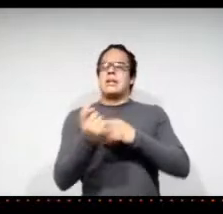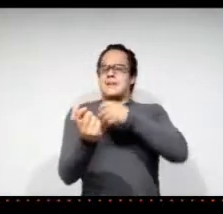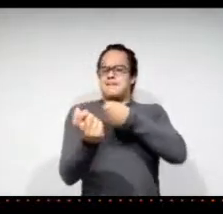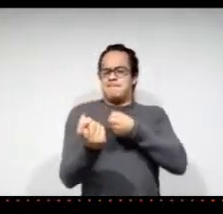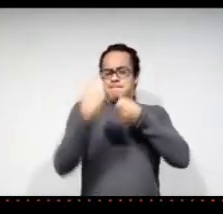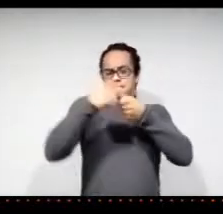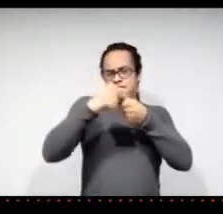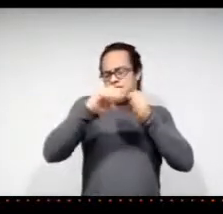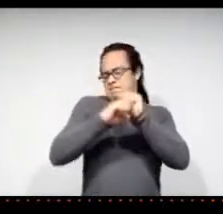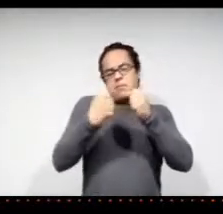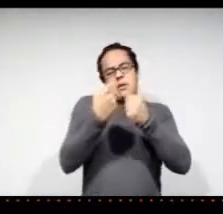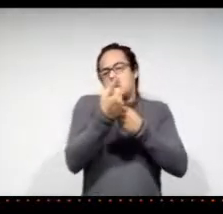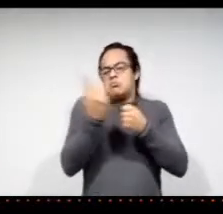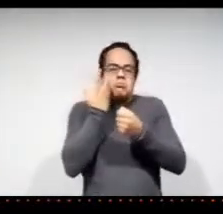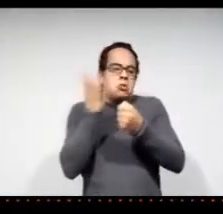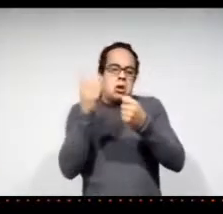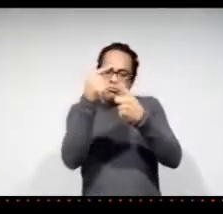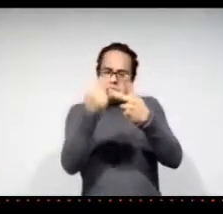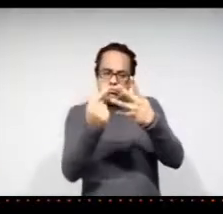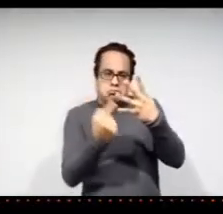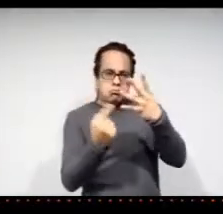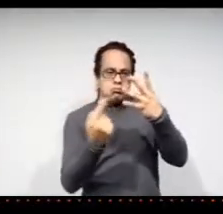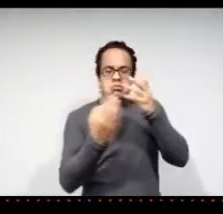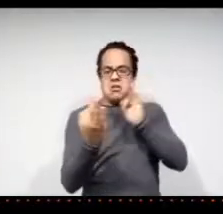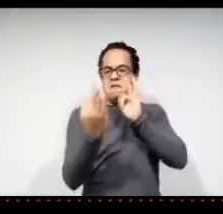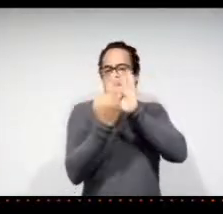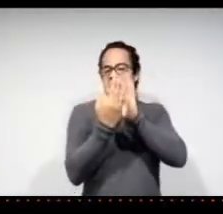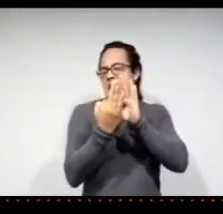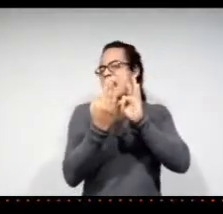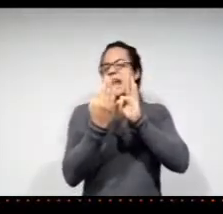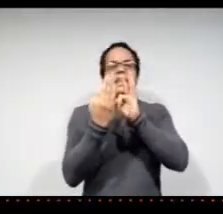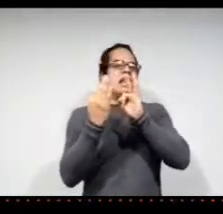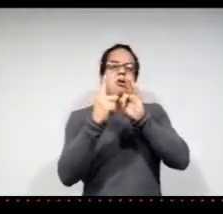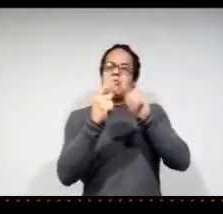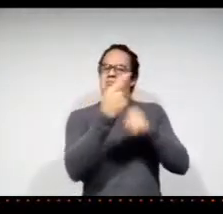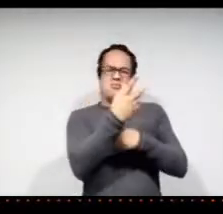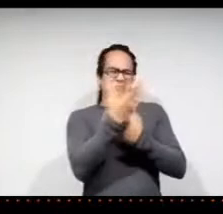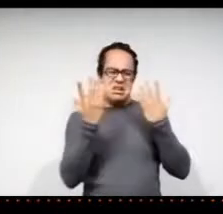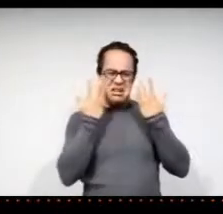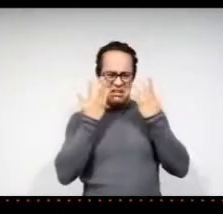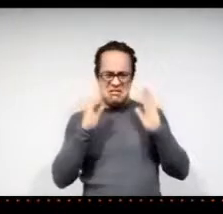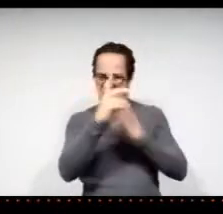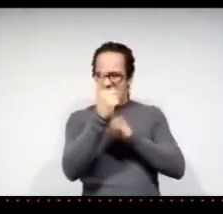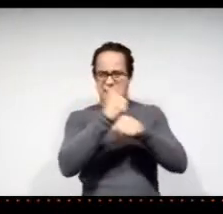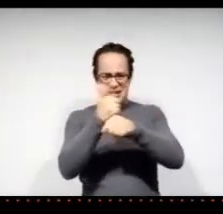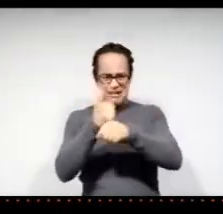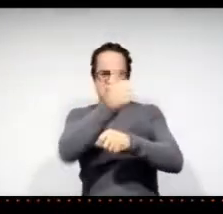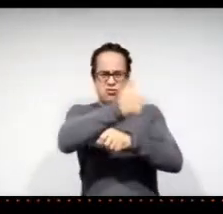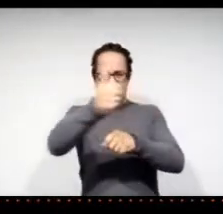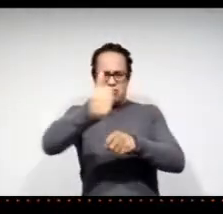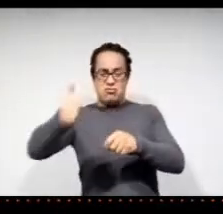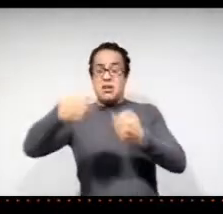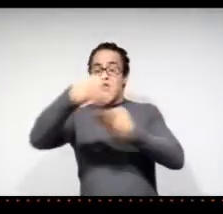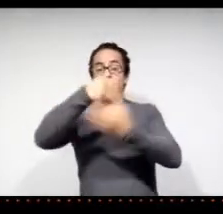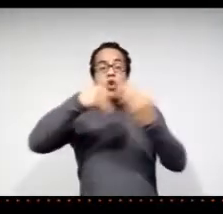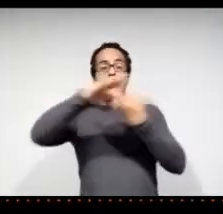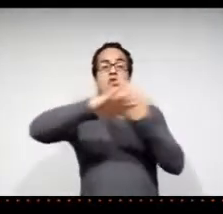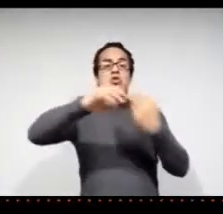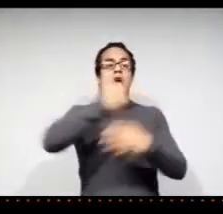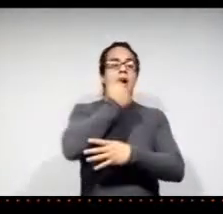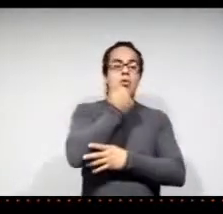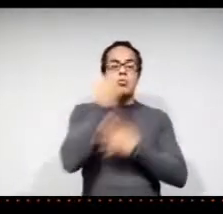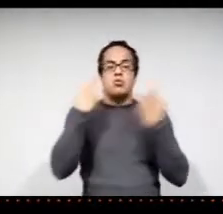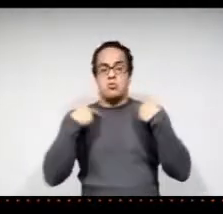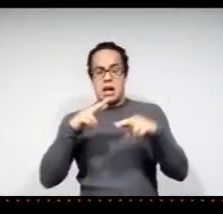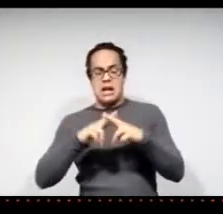versión escolarizada presencial cara a cara de alguna carrera, pues prácticamente la totalidad de los estudiantes y de los docentes